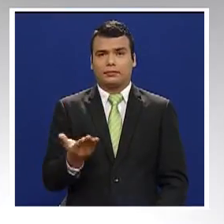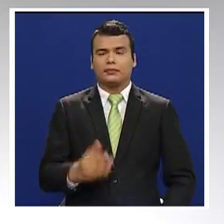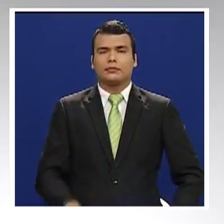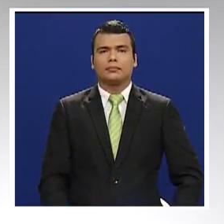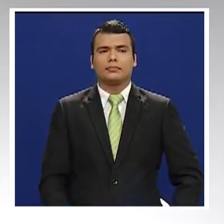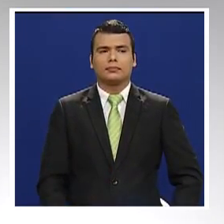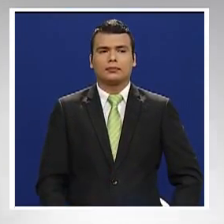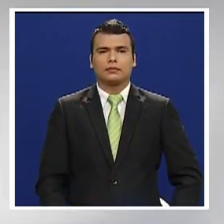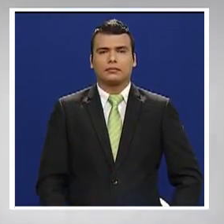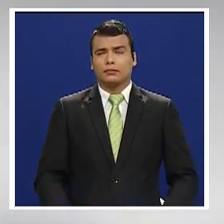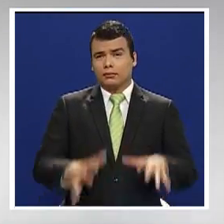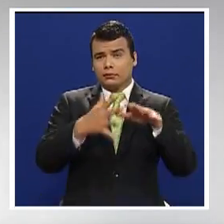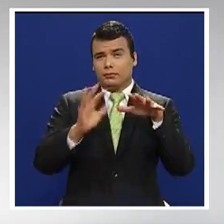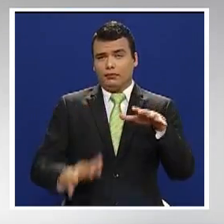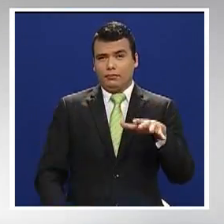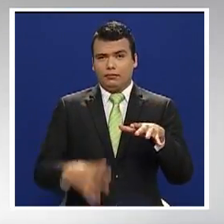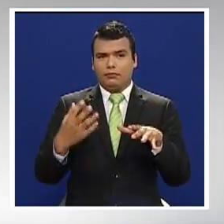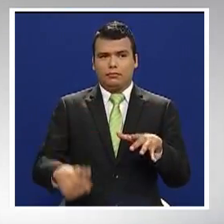Unión.